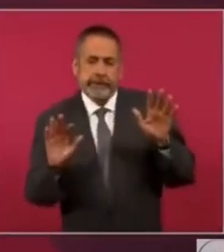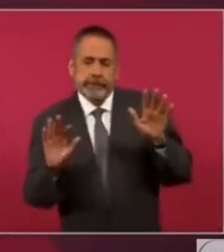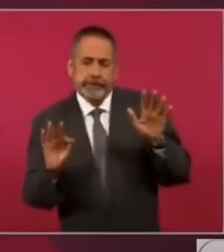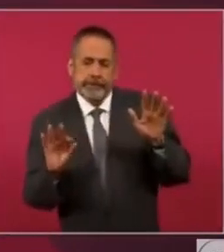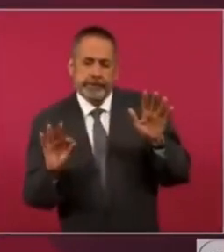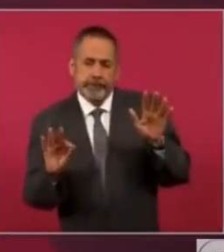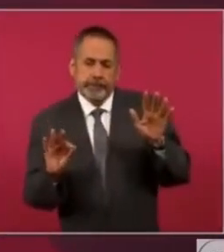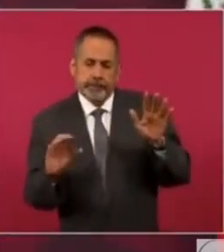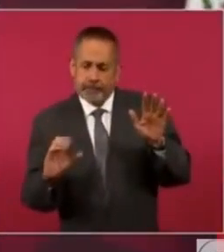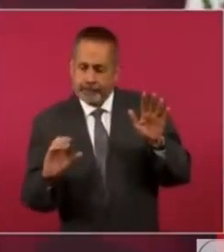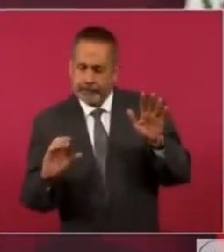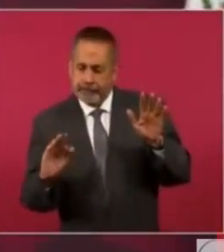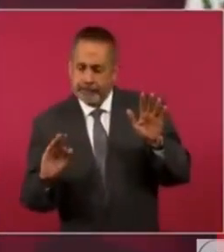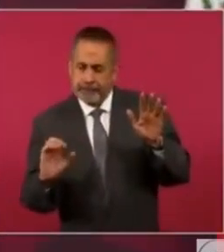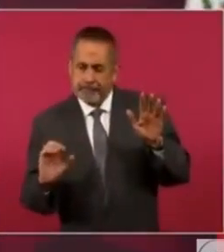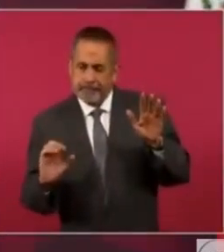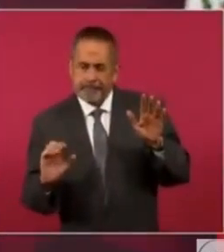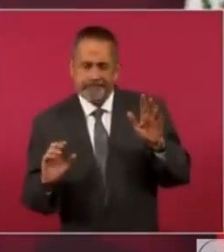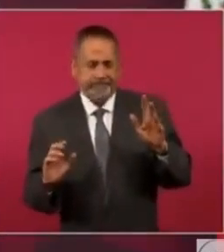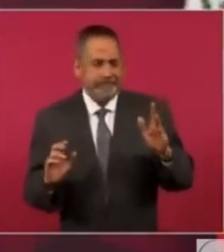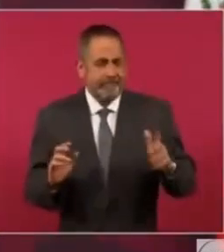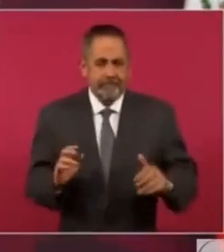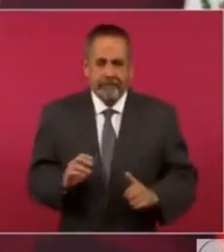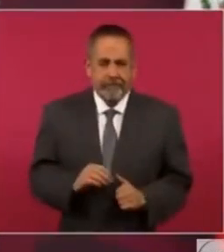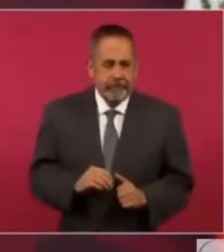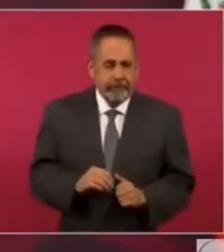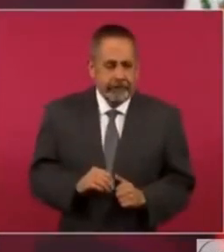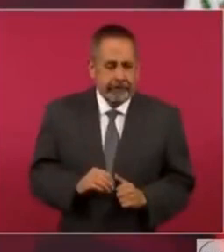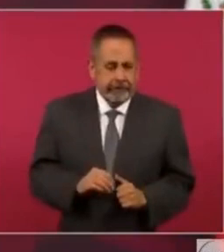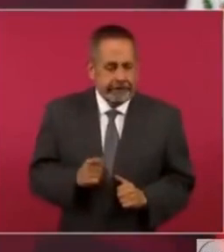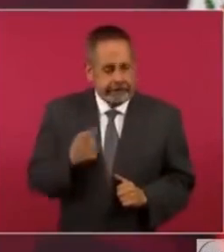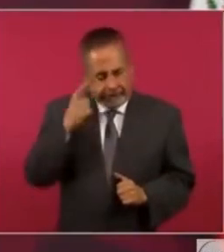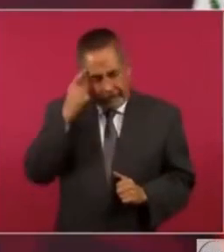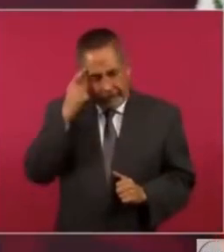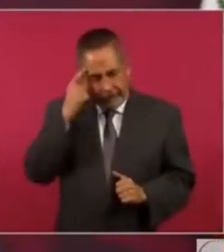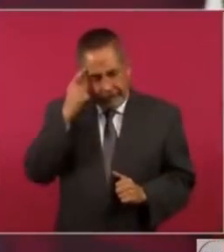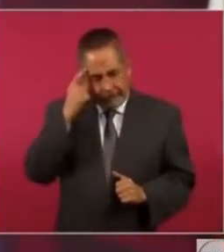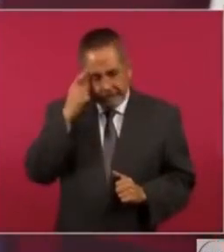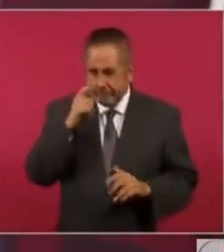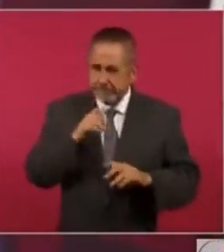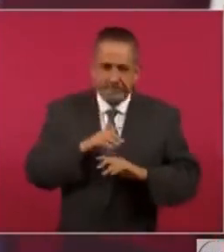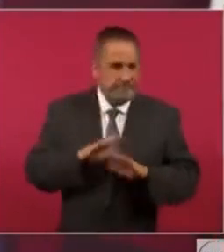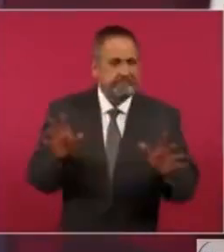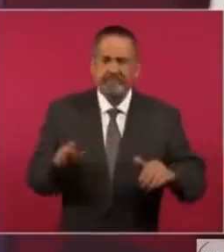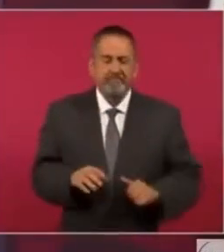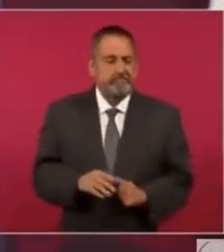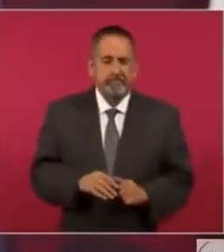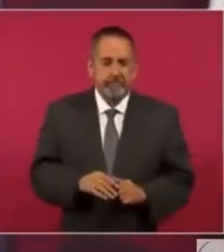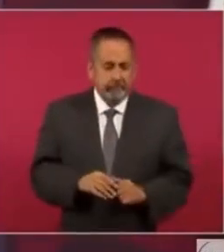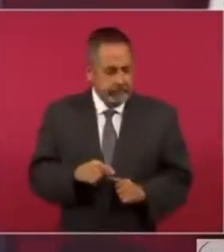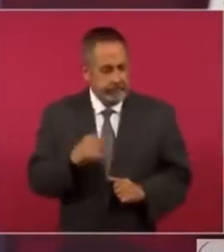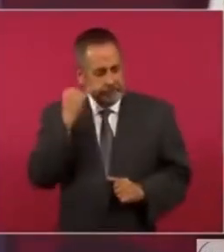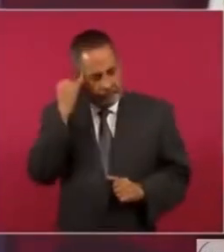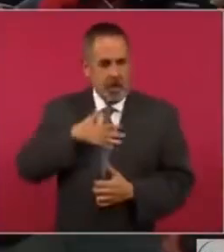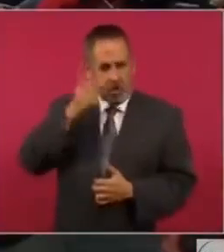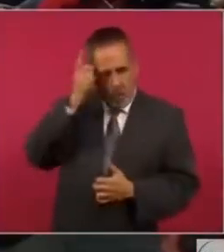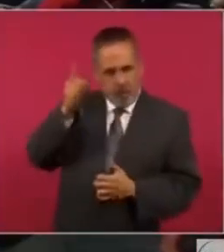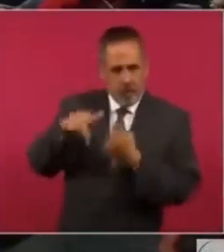40% la Comisión Federal de Electricidad. Entonces, surgió este